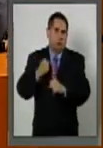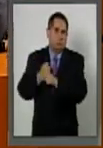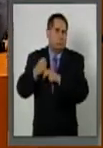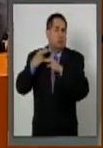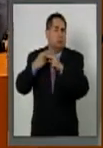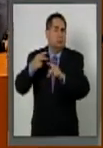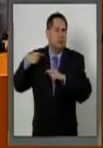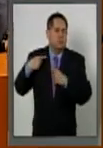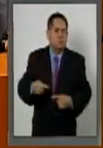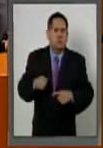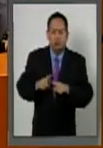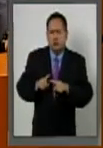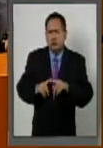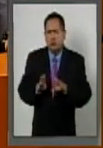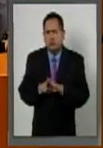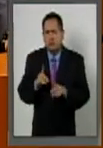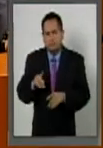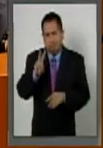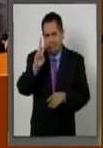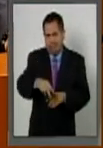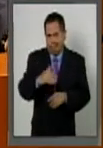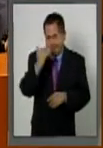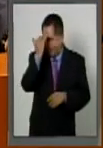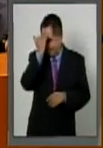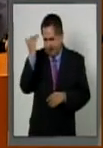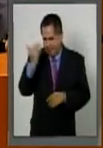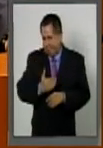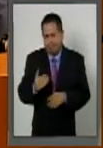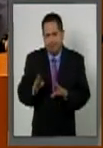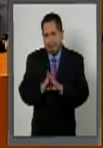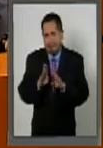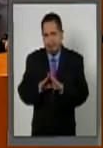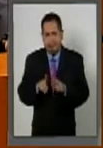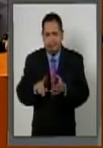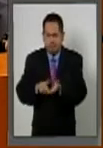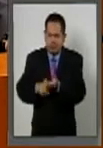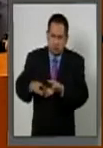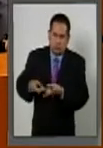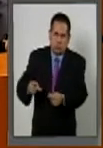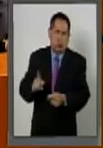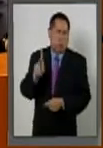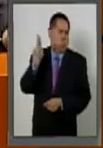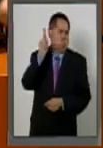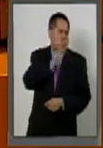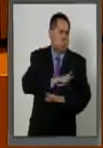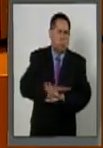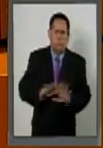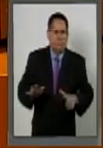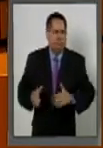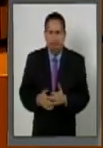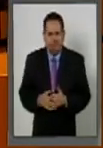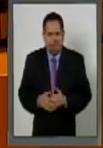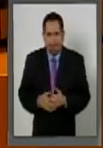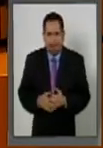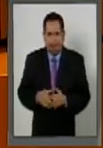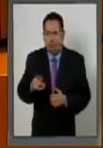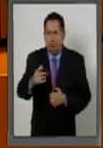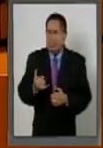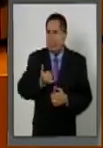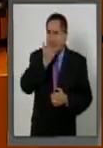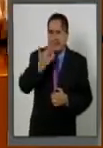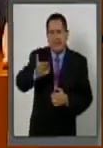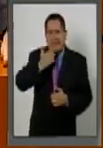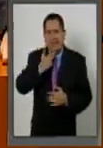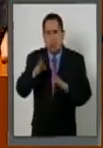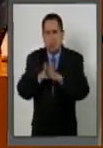tenemos es un terrible dispendio en el gasto y lo que hemos tenido es no solamente ineficiencia